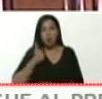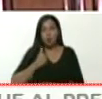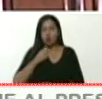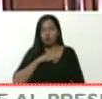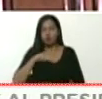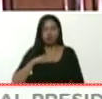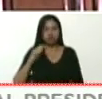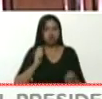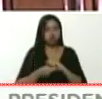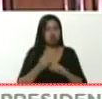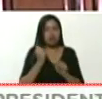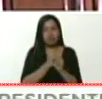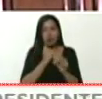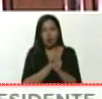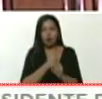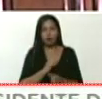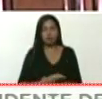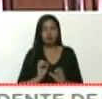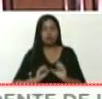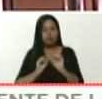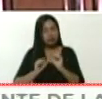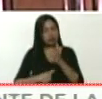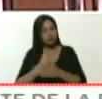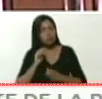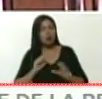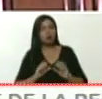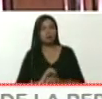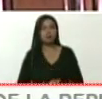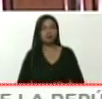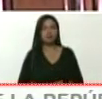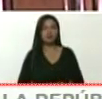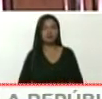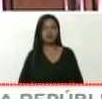de trabajo, oportunidades de avance,